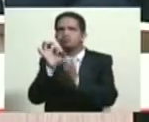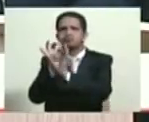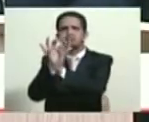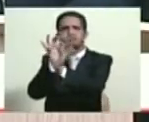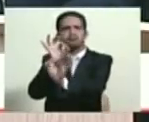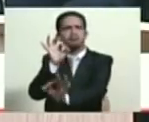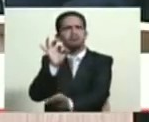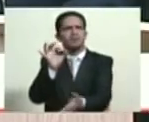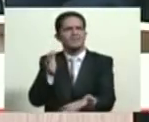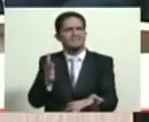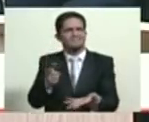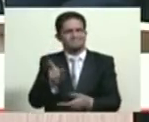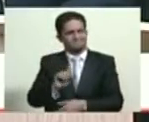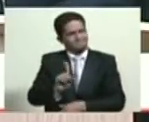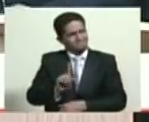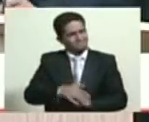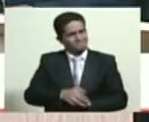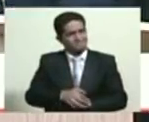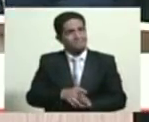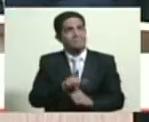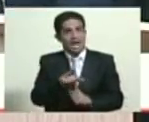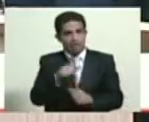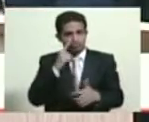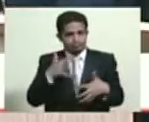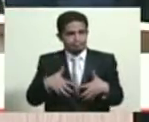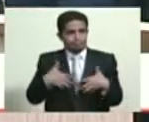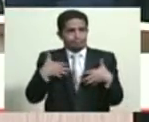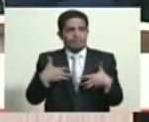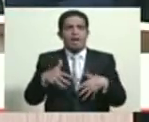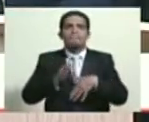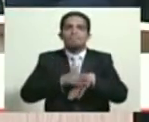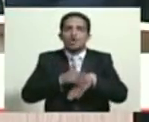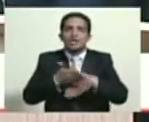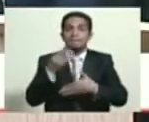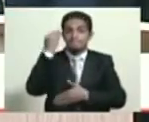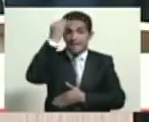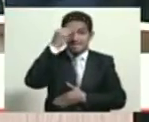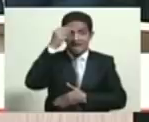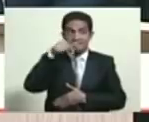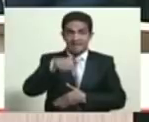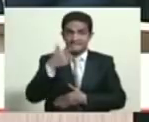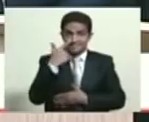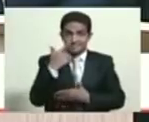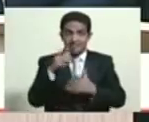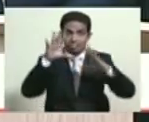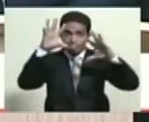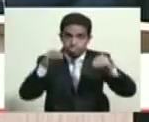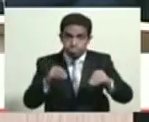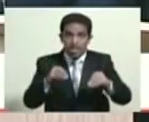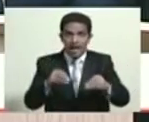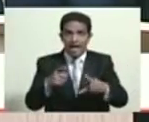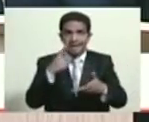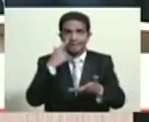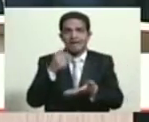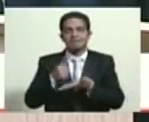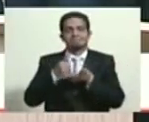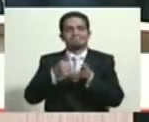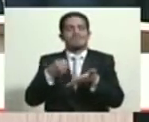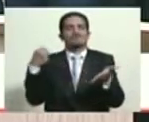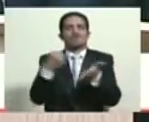Están desesperados porque pensaban que este iba a ser, este sí iba a ser el golpe definitivo.